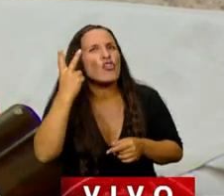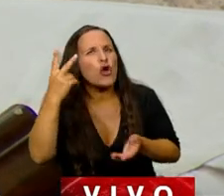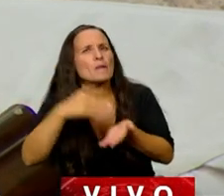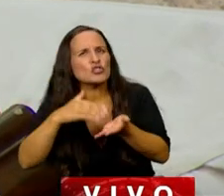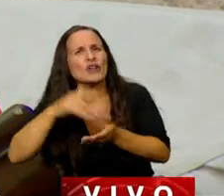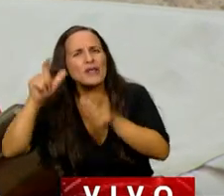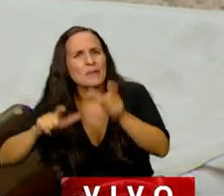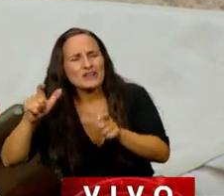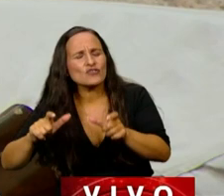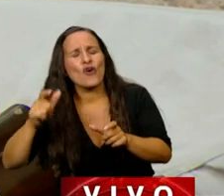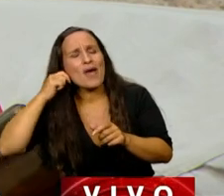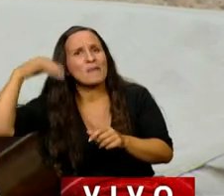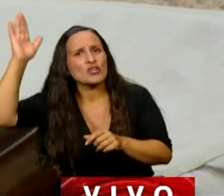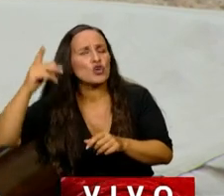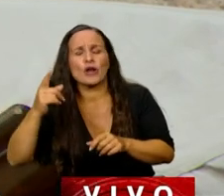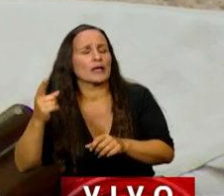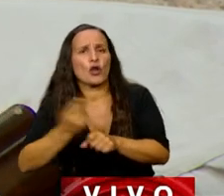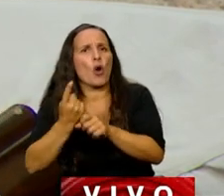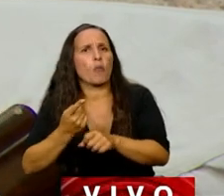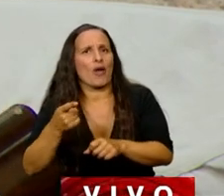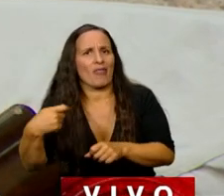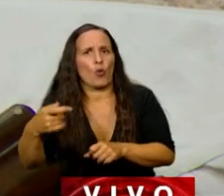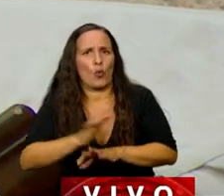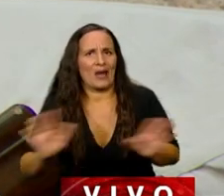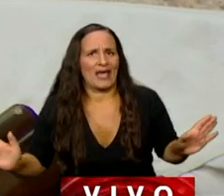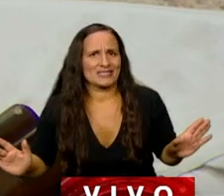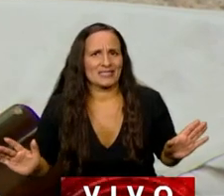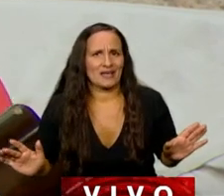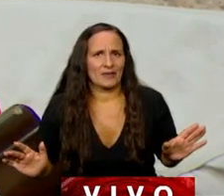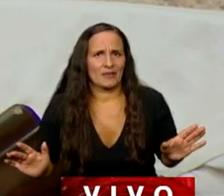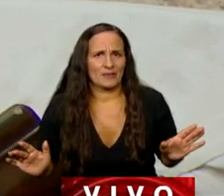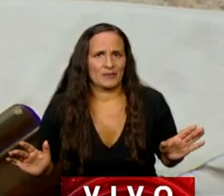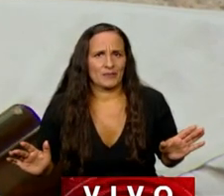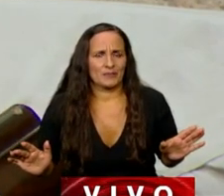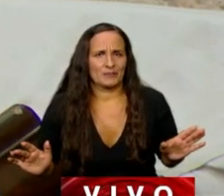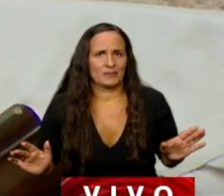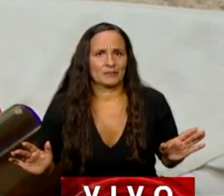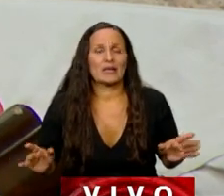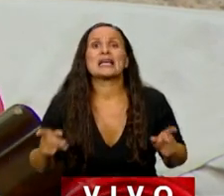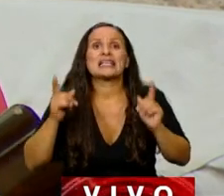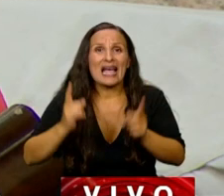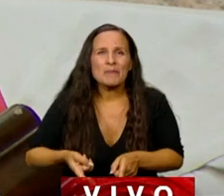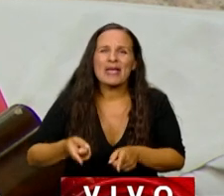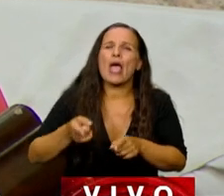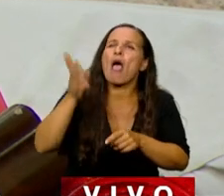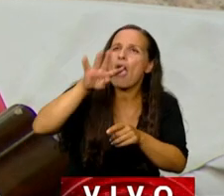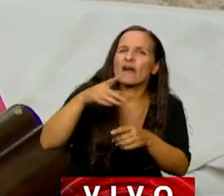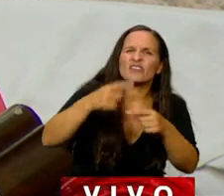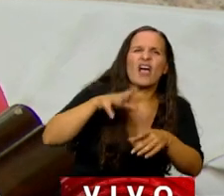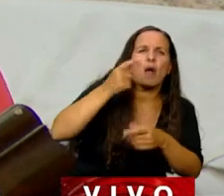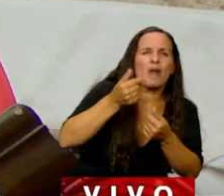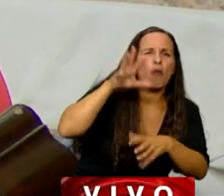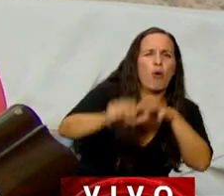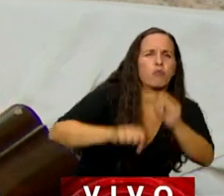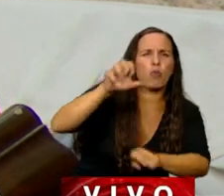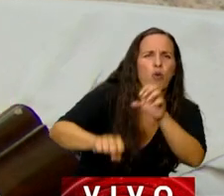tienen acceso a la jubilación. Y está claro que el saqueo de las jubilaciones y las sucesivas